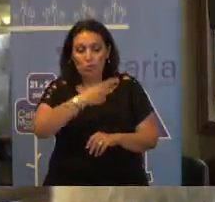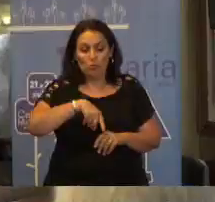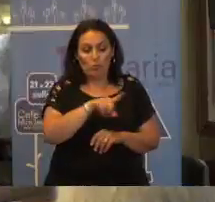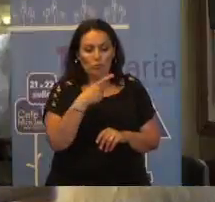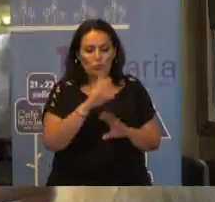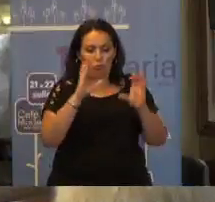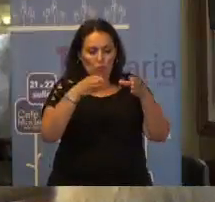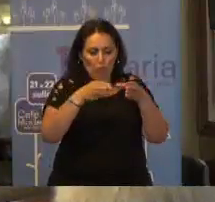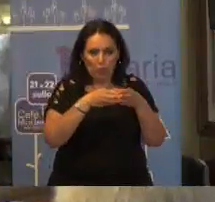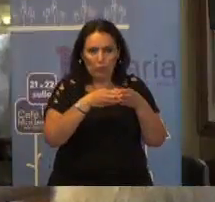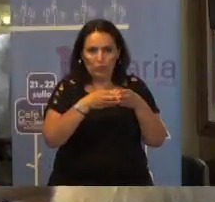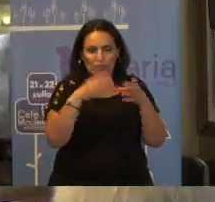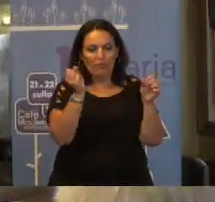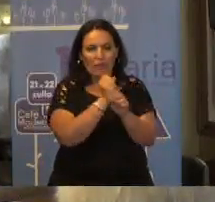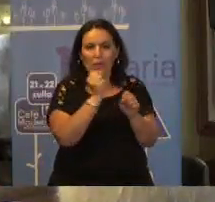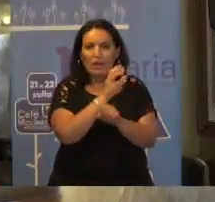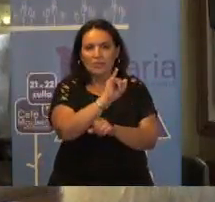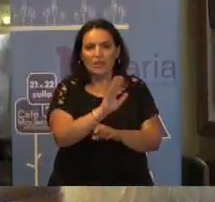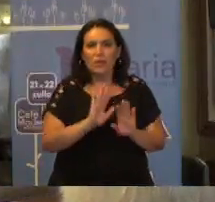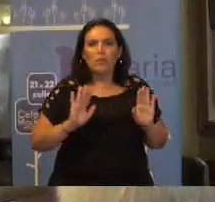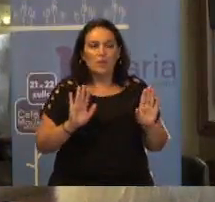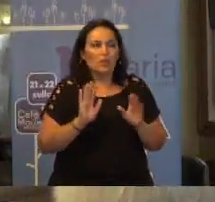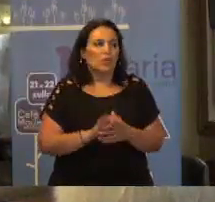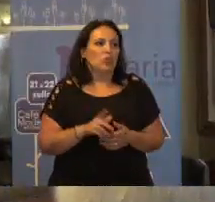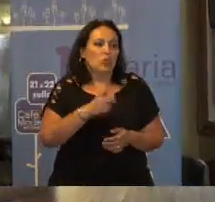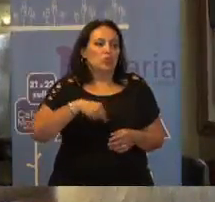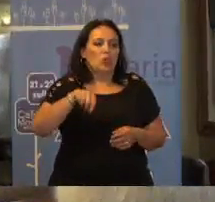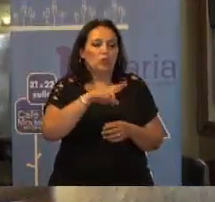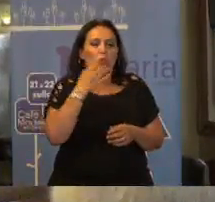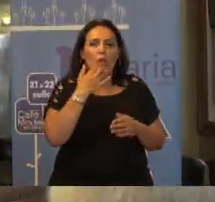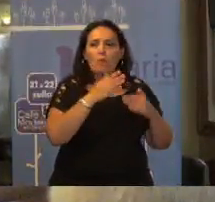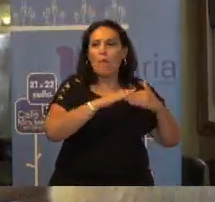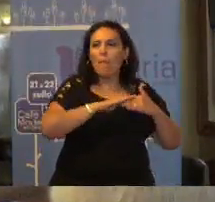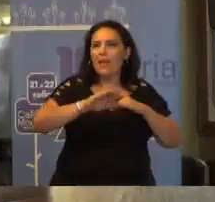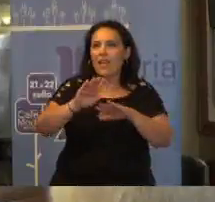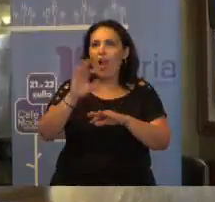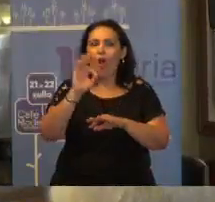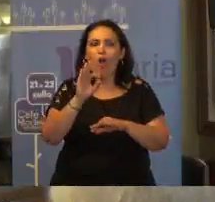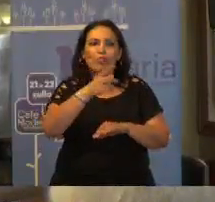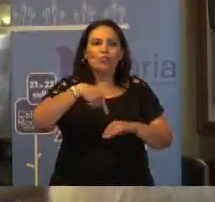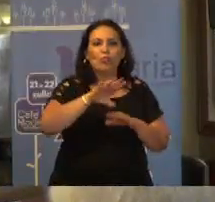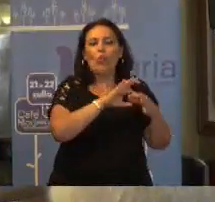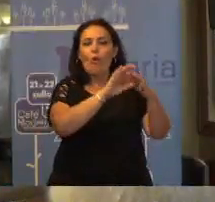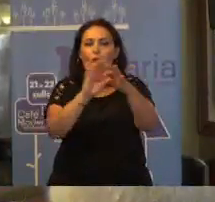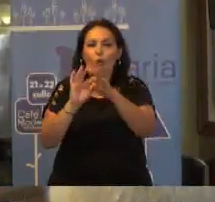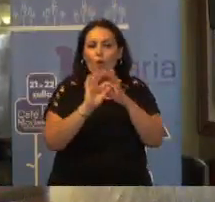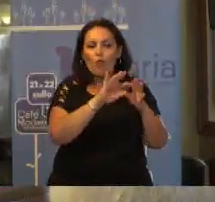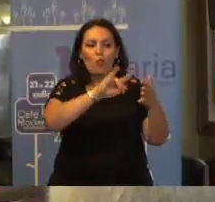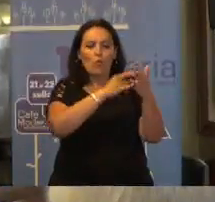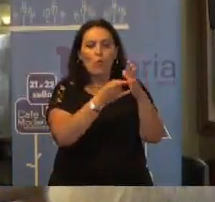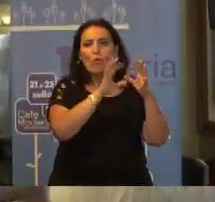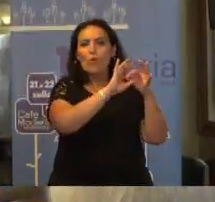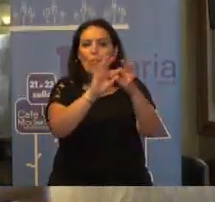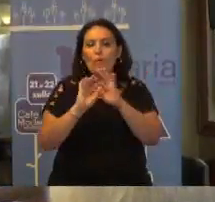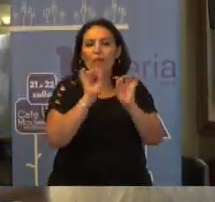aquí é onde estamos, onde estamos na idea de traballar en Marea, de traballar nun paraguas que nos una a todos, de ter un proxecto